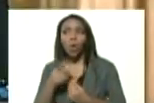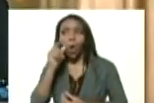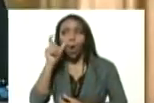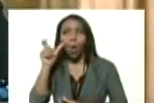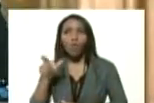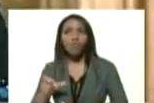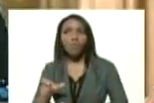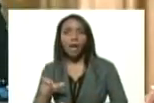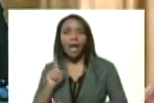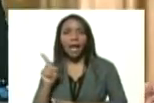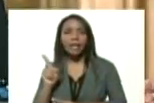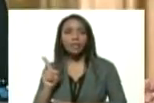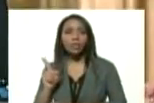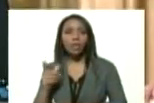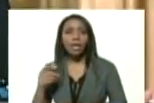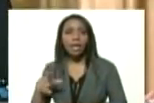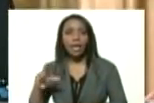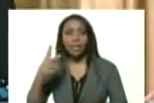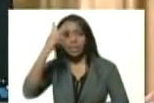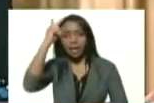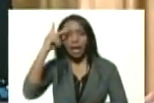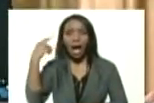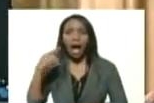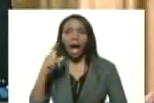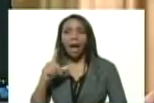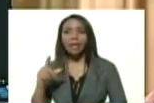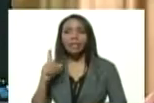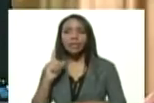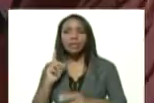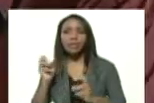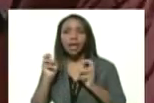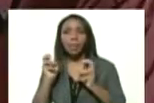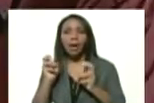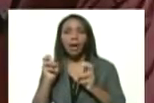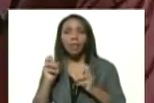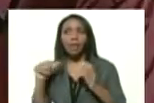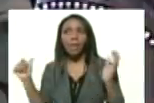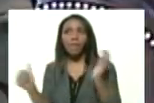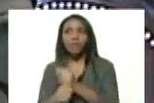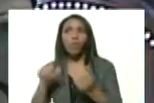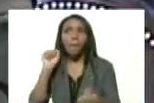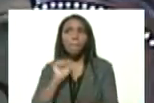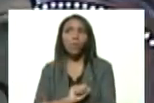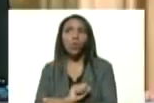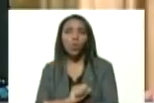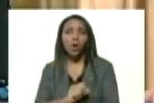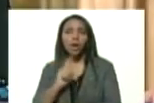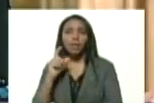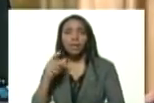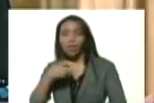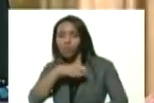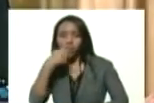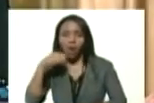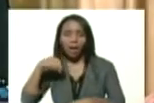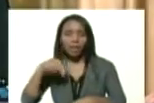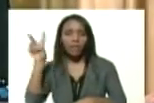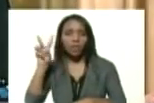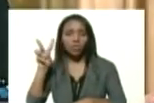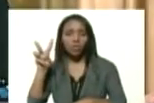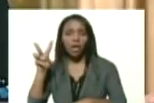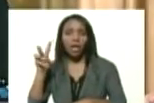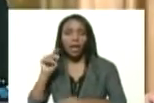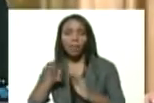esto reverol y tareq tienen el récord de captura de narcotraficantes en venezuela y en el mundo